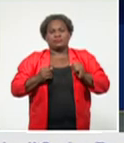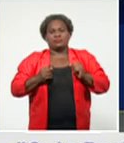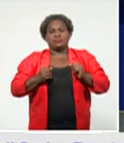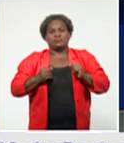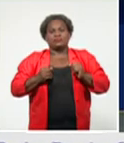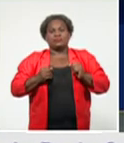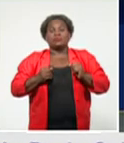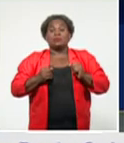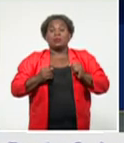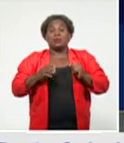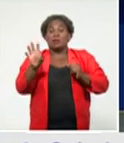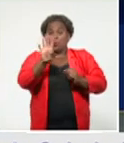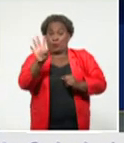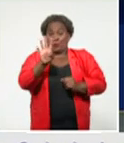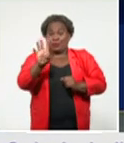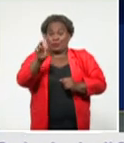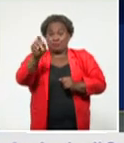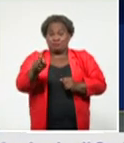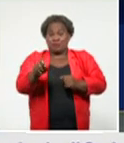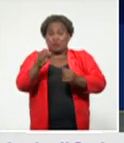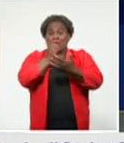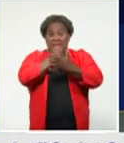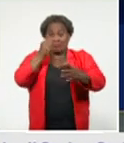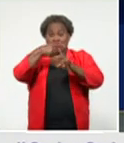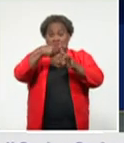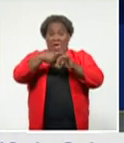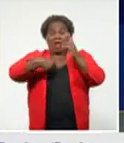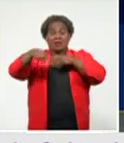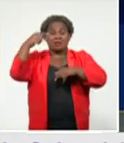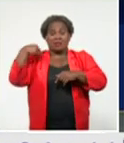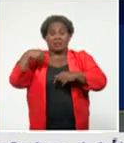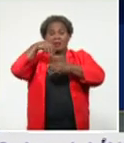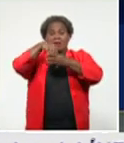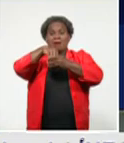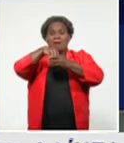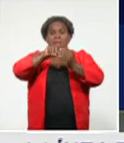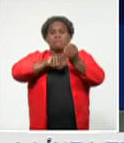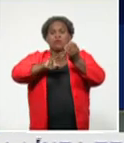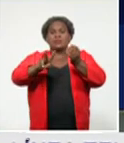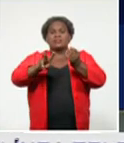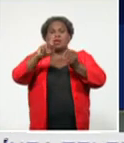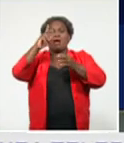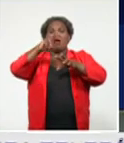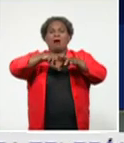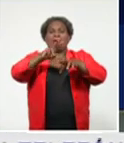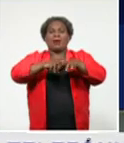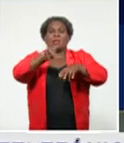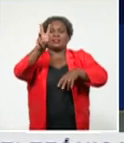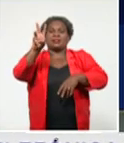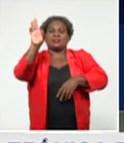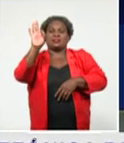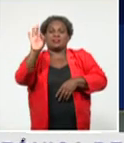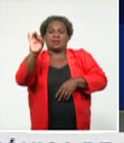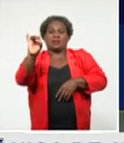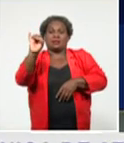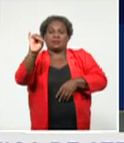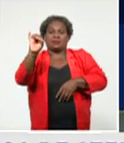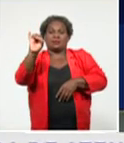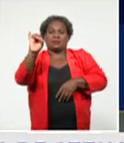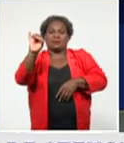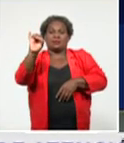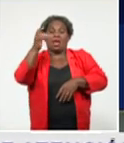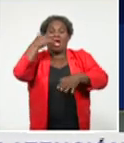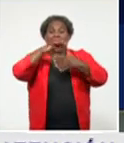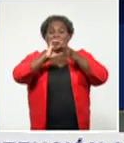Los 44 casos diagnosticados ayer pertenecen a las provincias de La Habana 36, de Artemisa